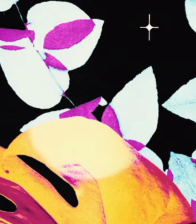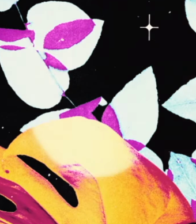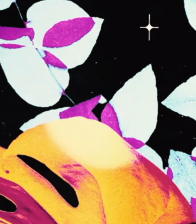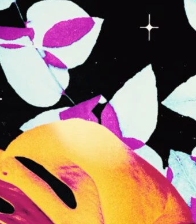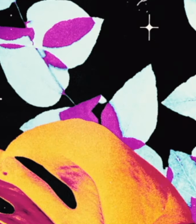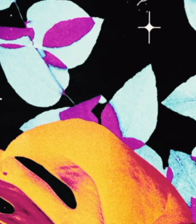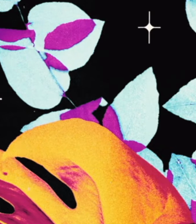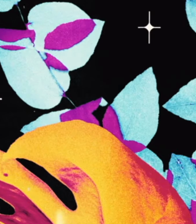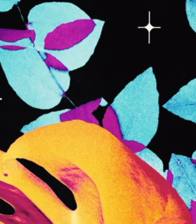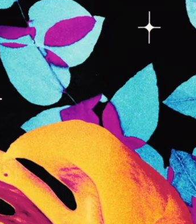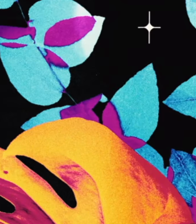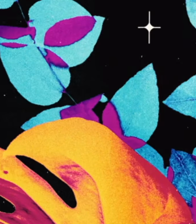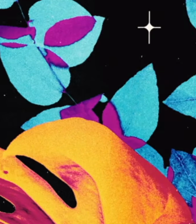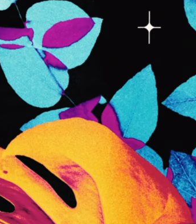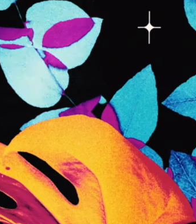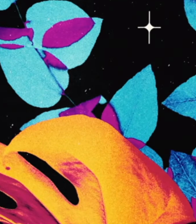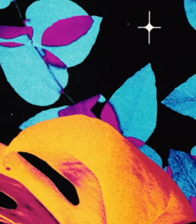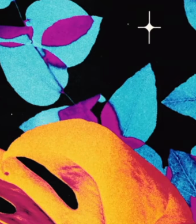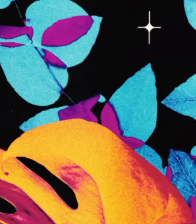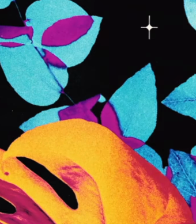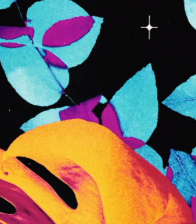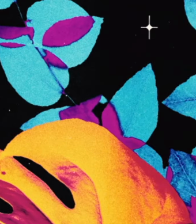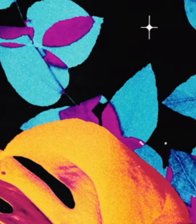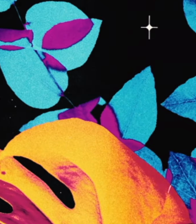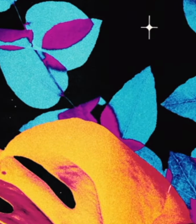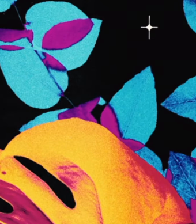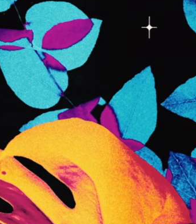y quién conquistó la muerte